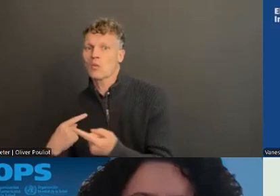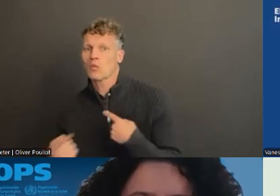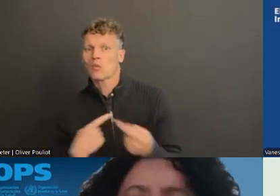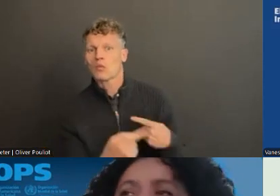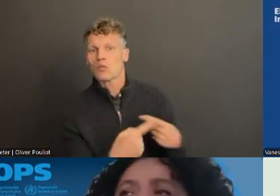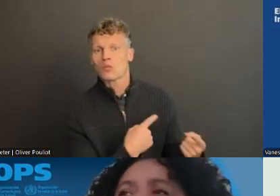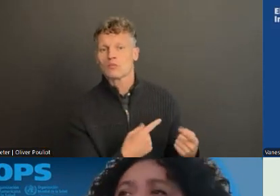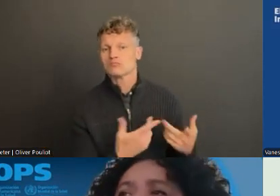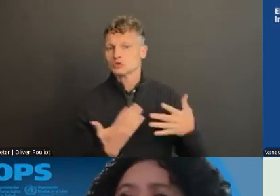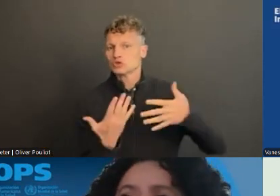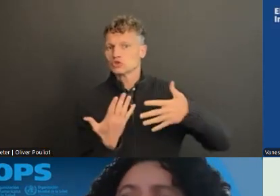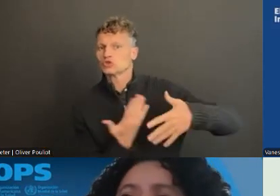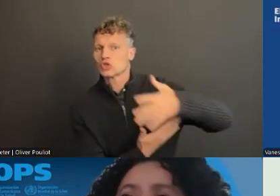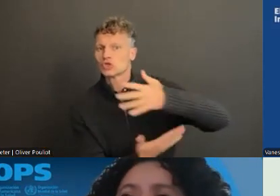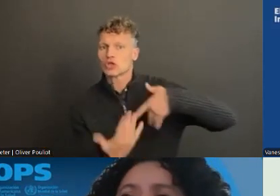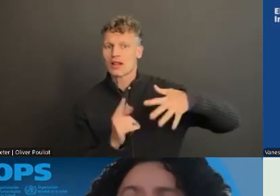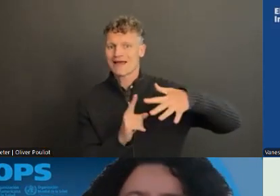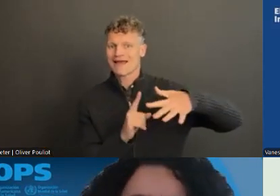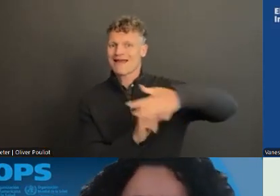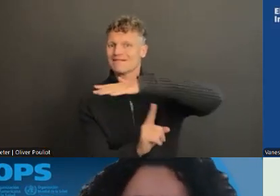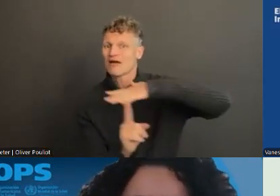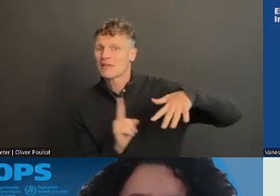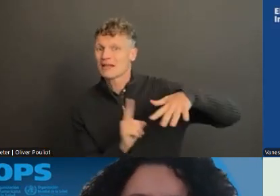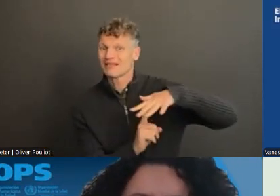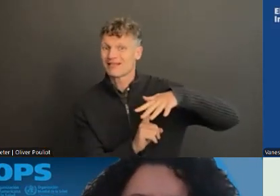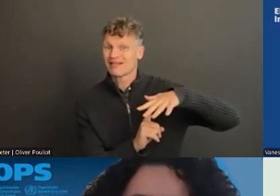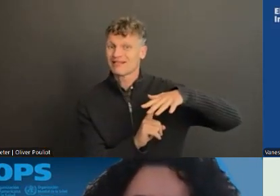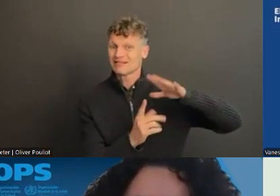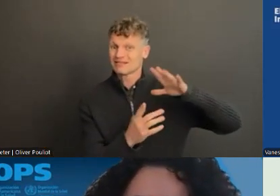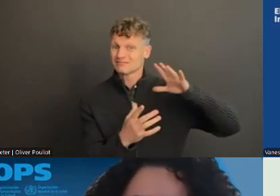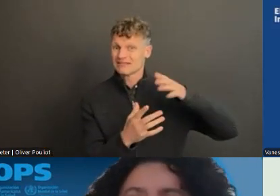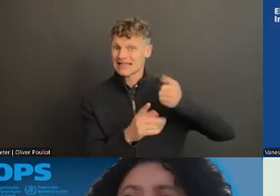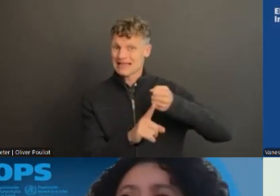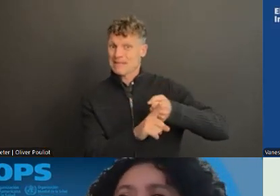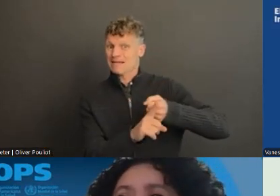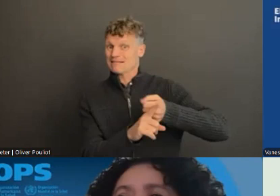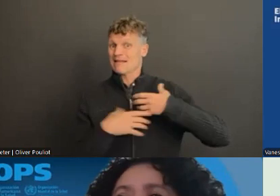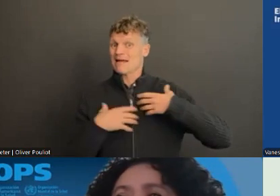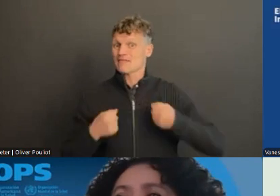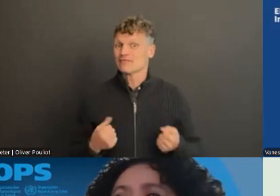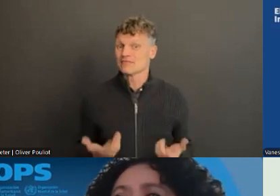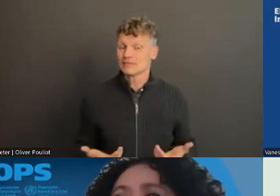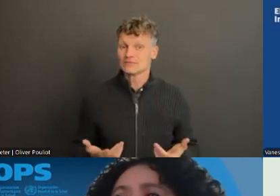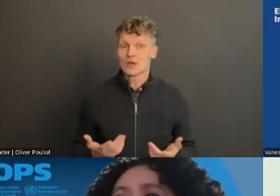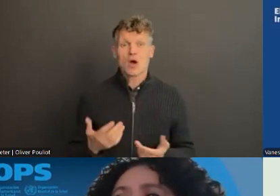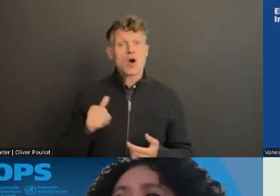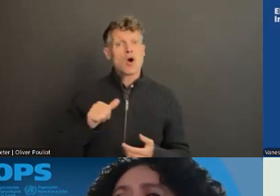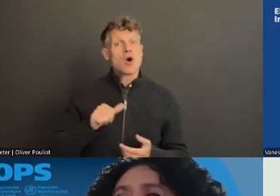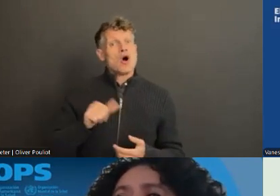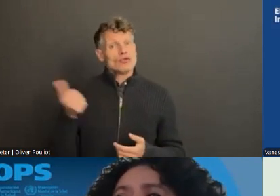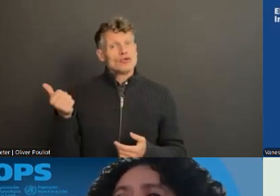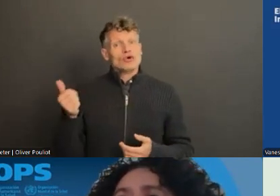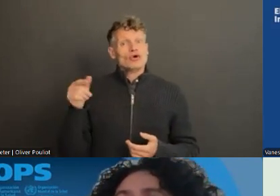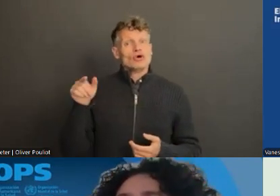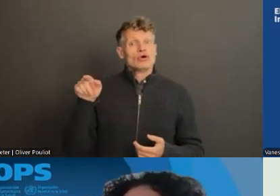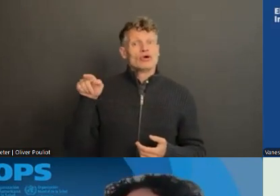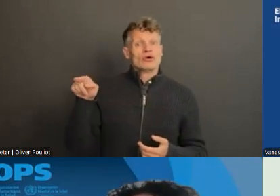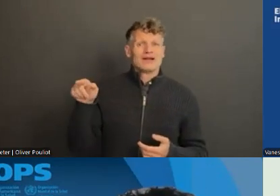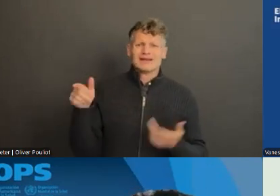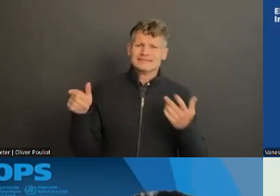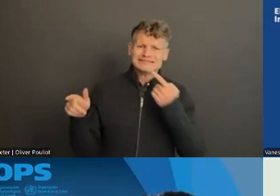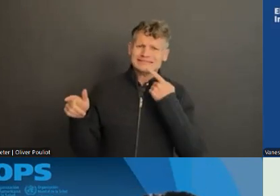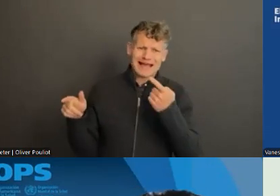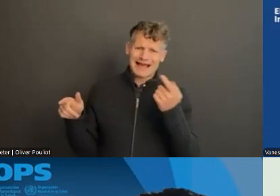y con las causas raíces de estas enfermedades y con los determinantes sociales de la salud? Y la otra cosa, y esto es algo que ya hemos mencionado varias veces durante